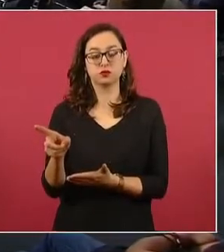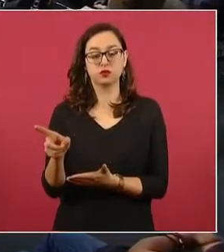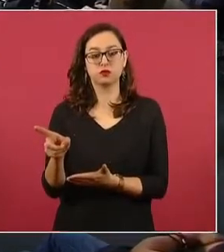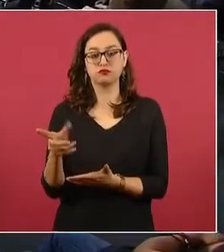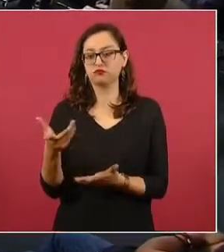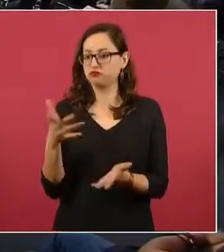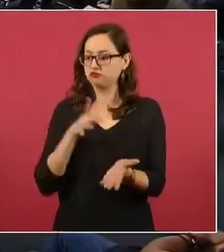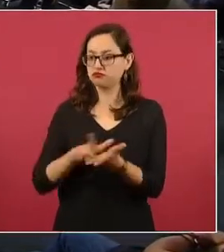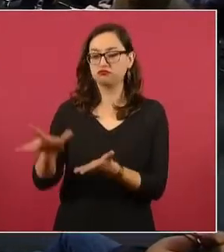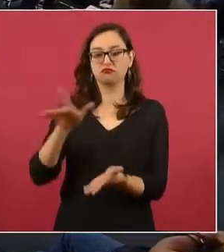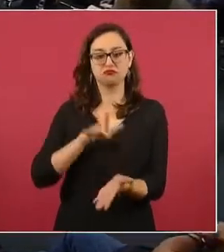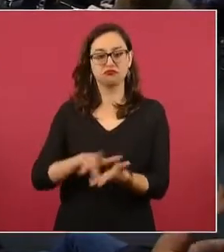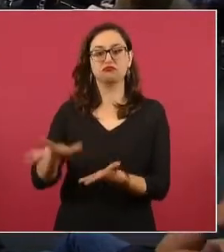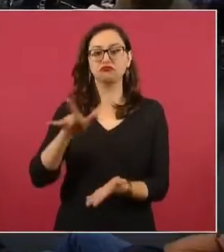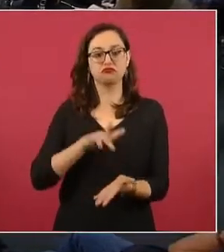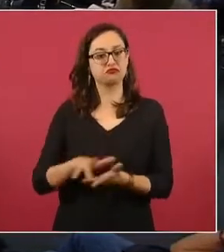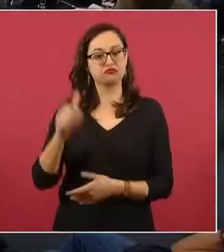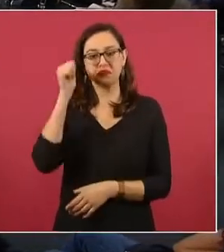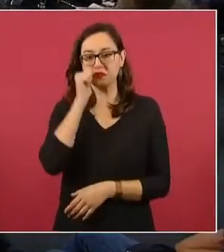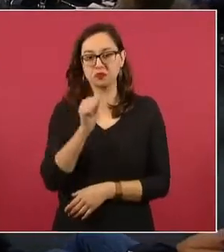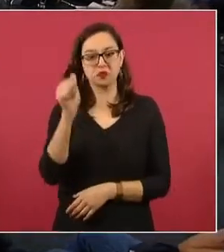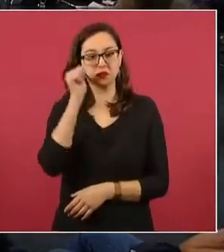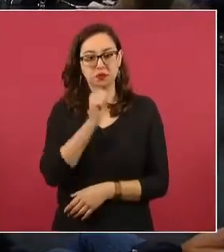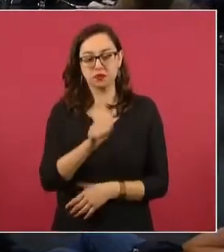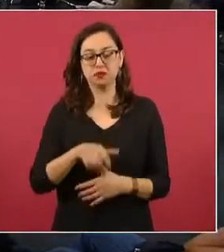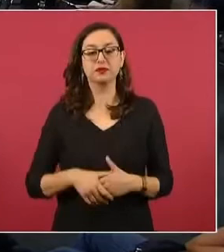una cantidad del presupuesto nacional,